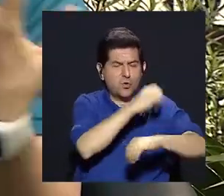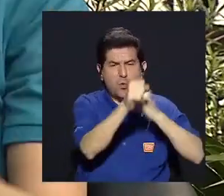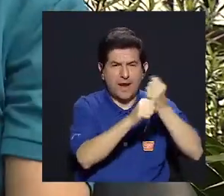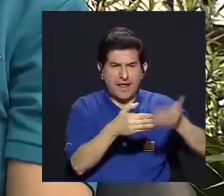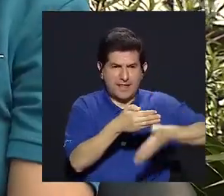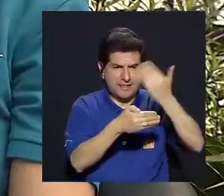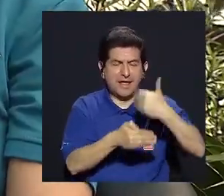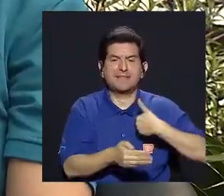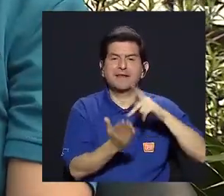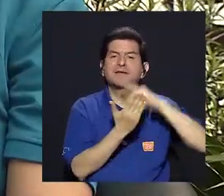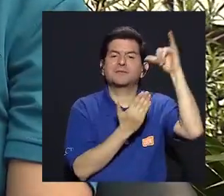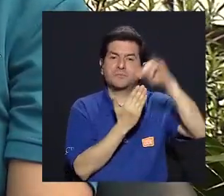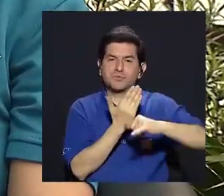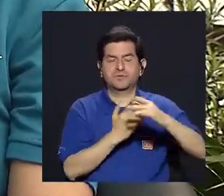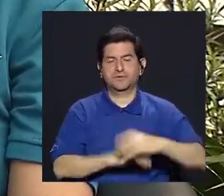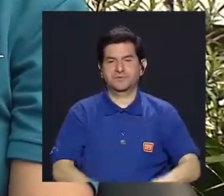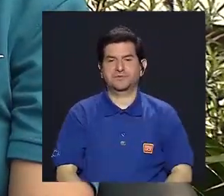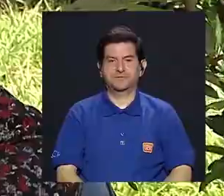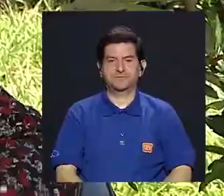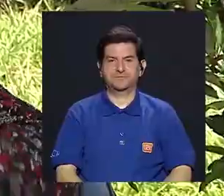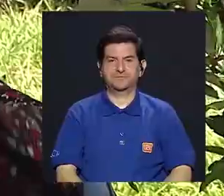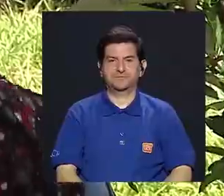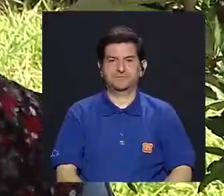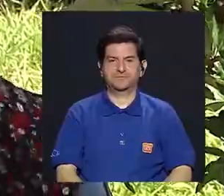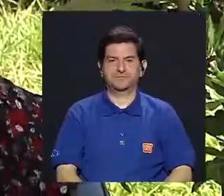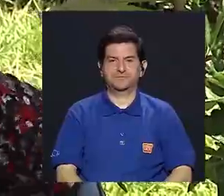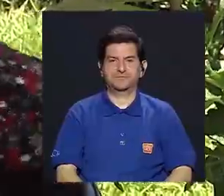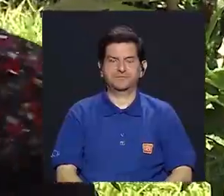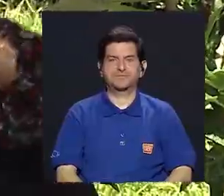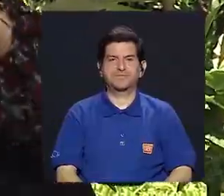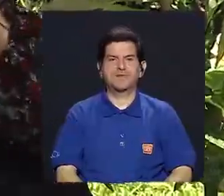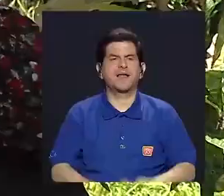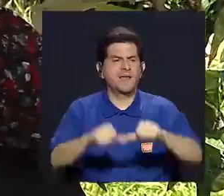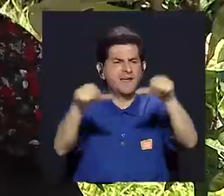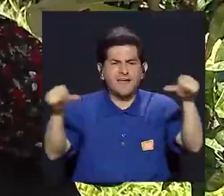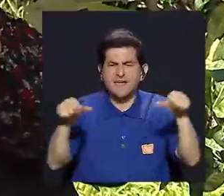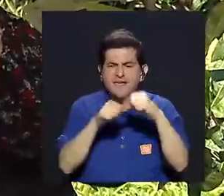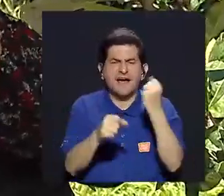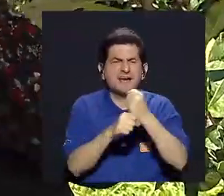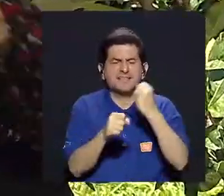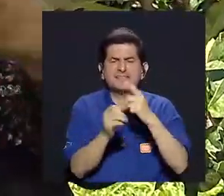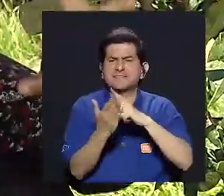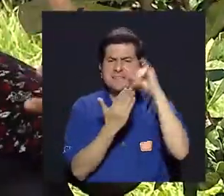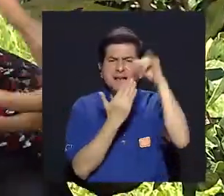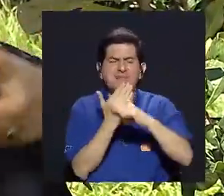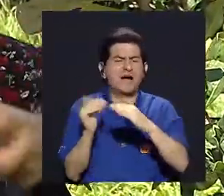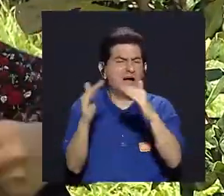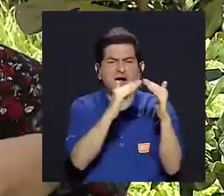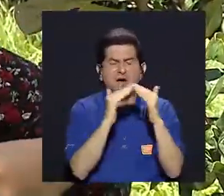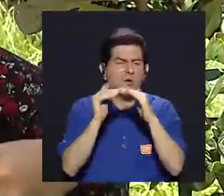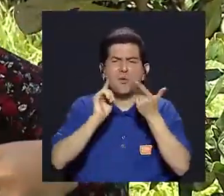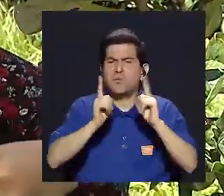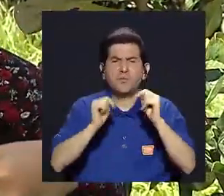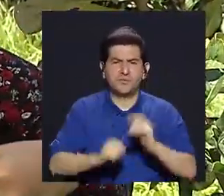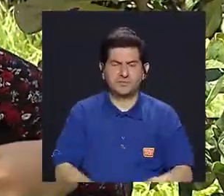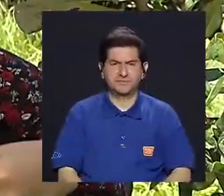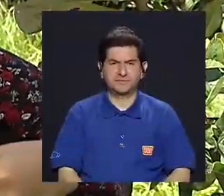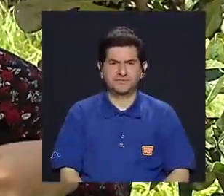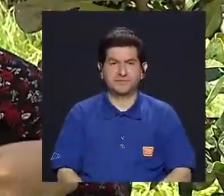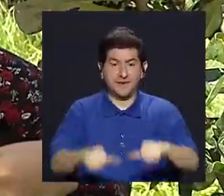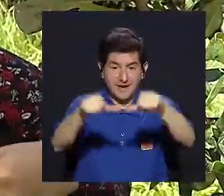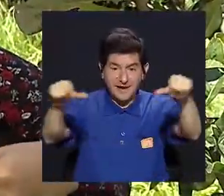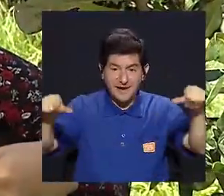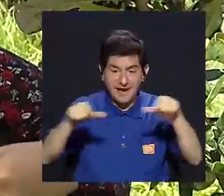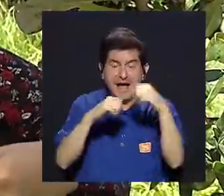40 años es donde tenemos este proyecto que realmente tenía qué áreas trabaja este proyecto de asia que población va si